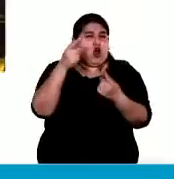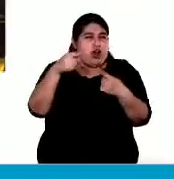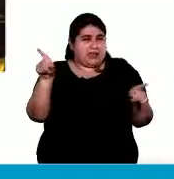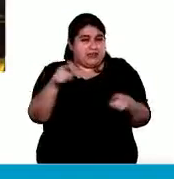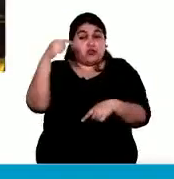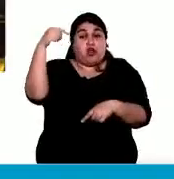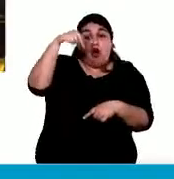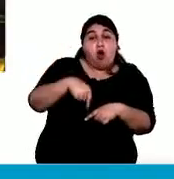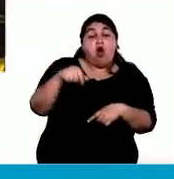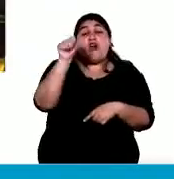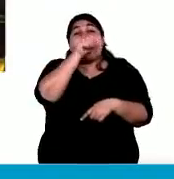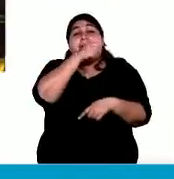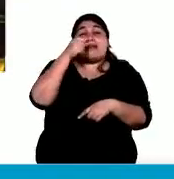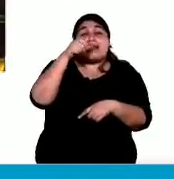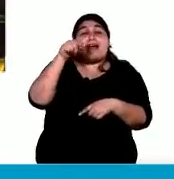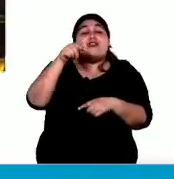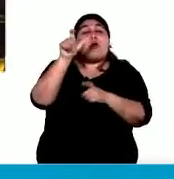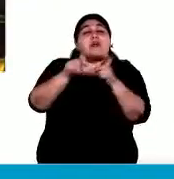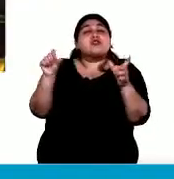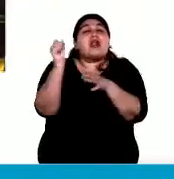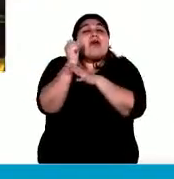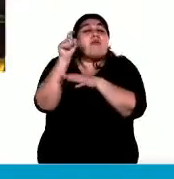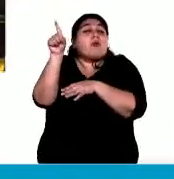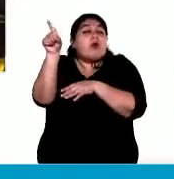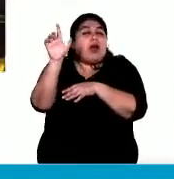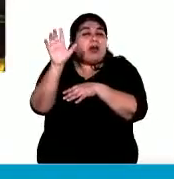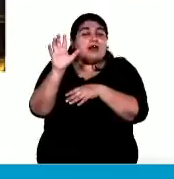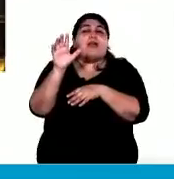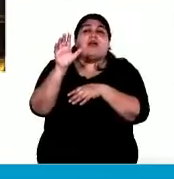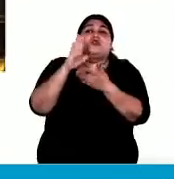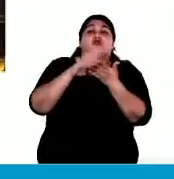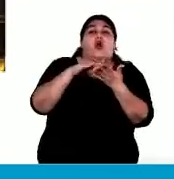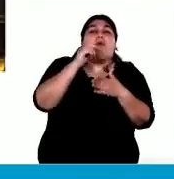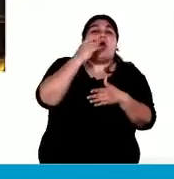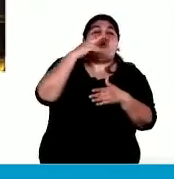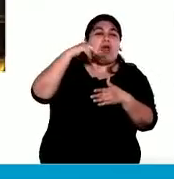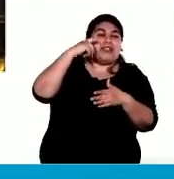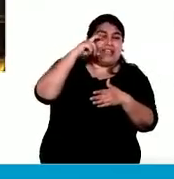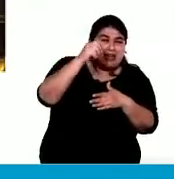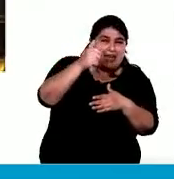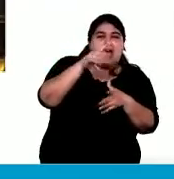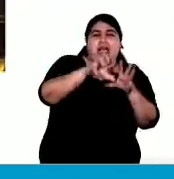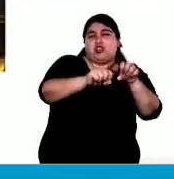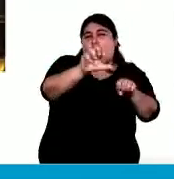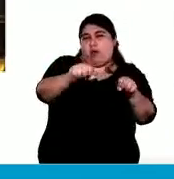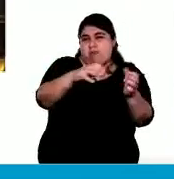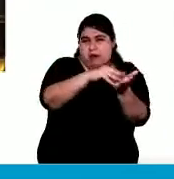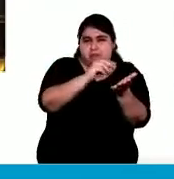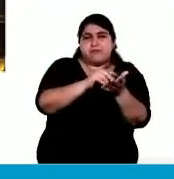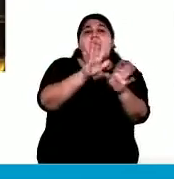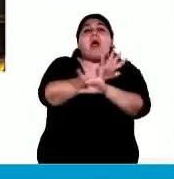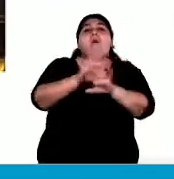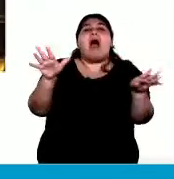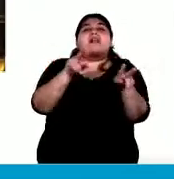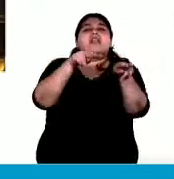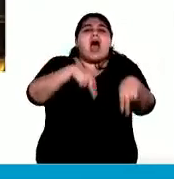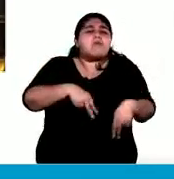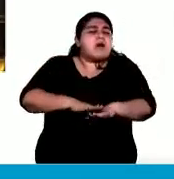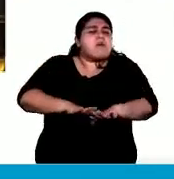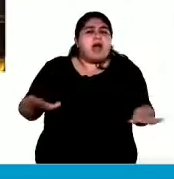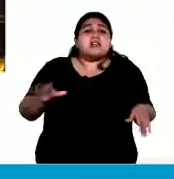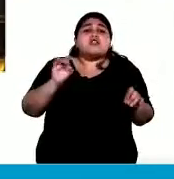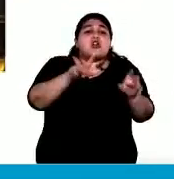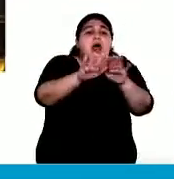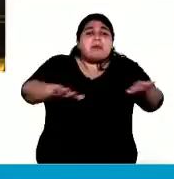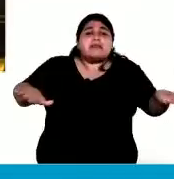están cantando los artistas populares el guernica y en todas las tomas de la provincia bajen las armas acá sólo al fin es